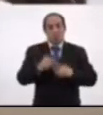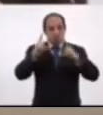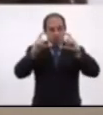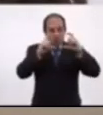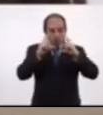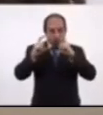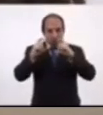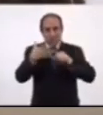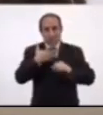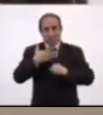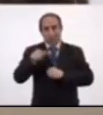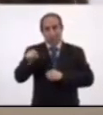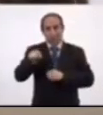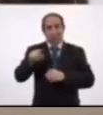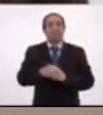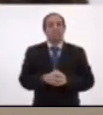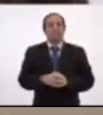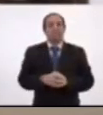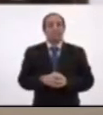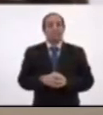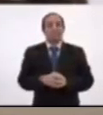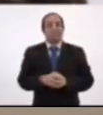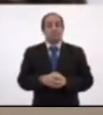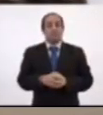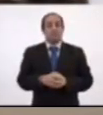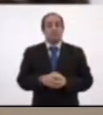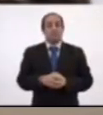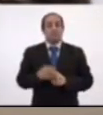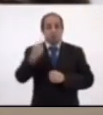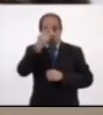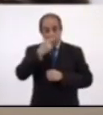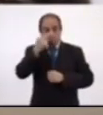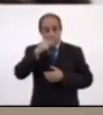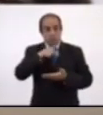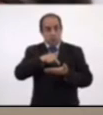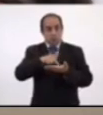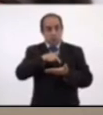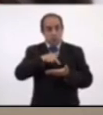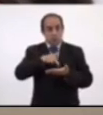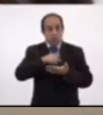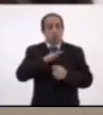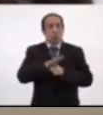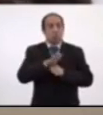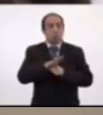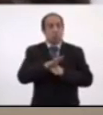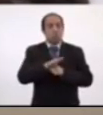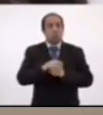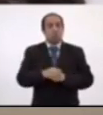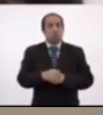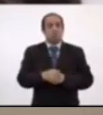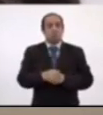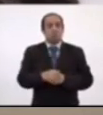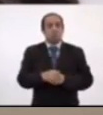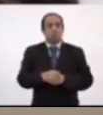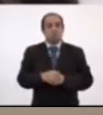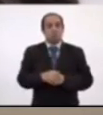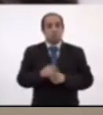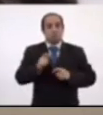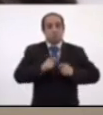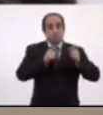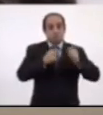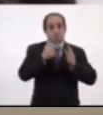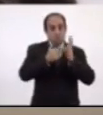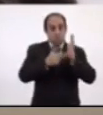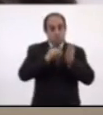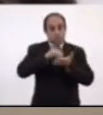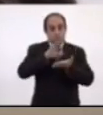ahí. Consulta la ubicación en el módulo que viene. Te asignaremos una hora